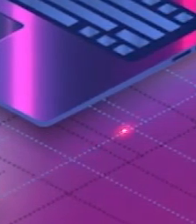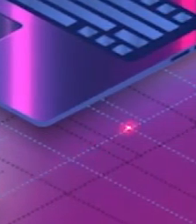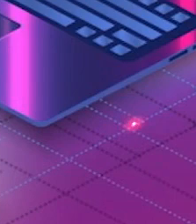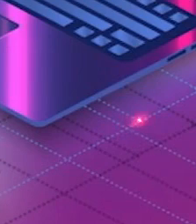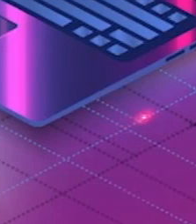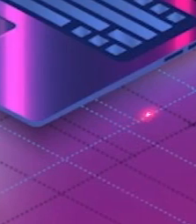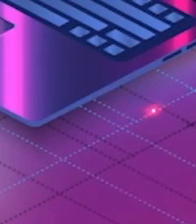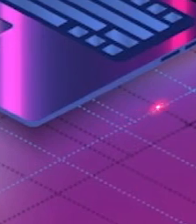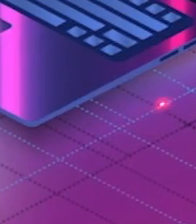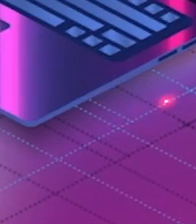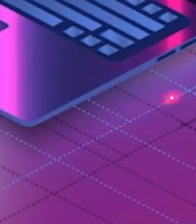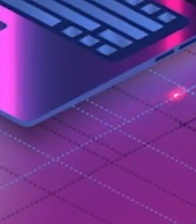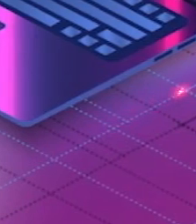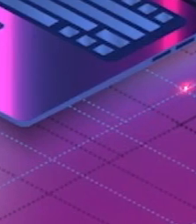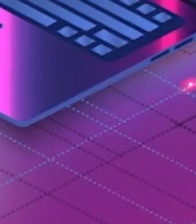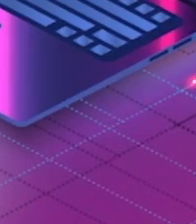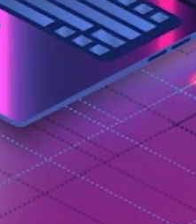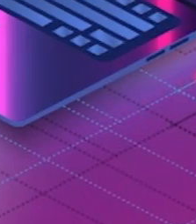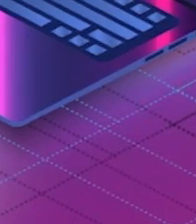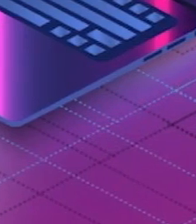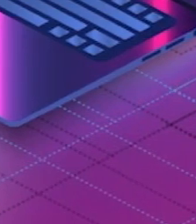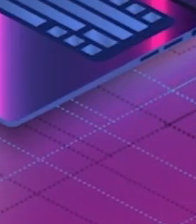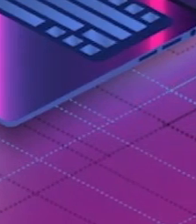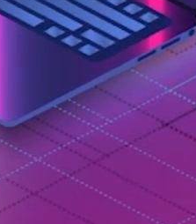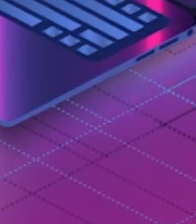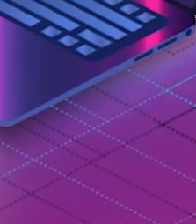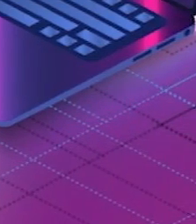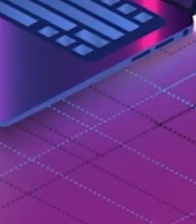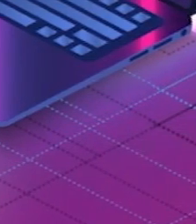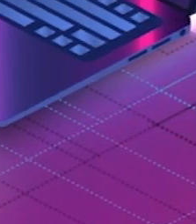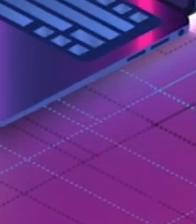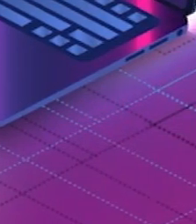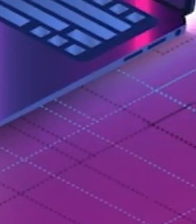www.popularpensiones.fi.cr, llamándonos al 2010-0300 o escribiéndonos a